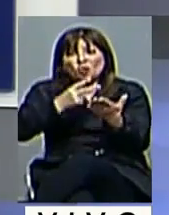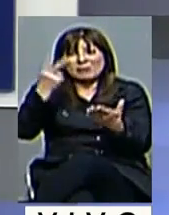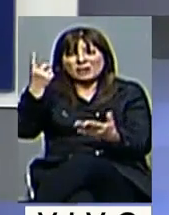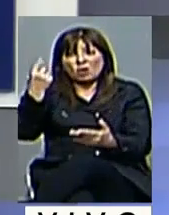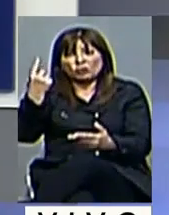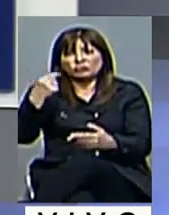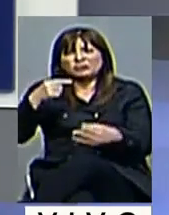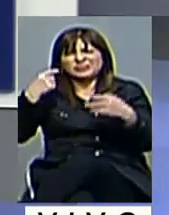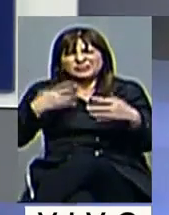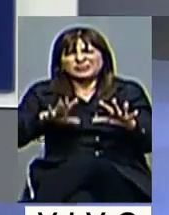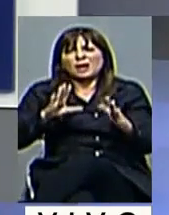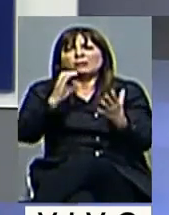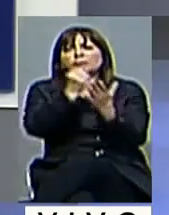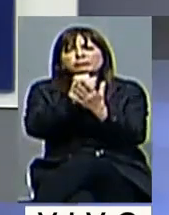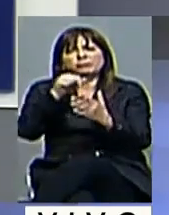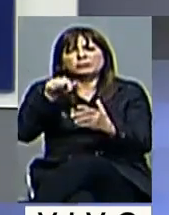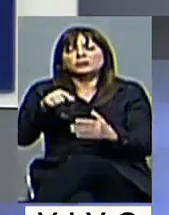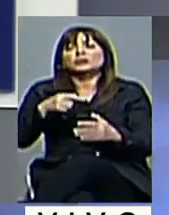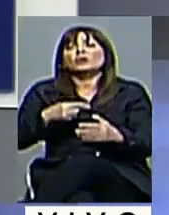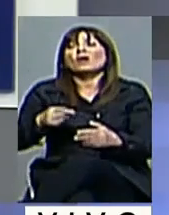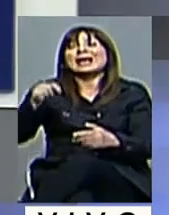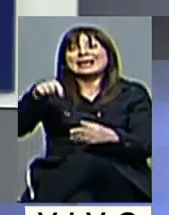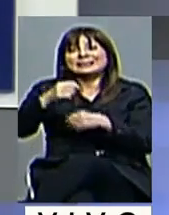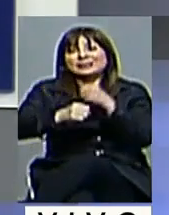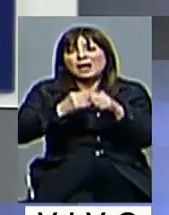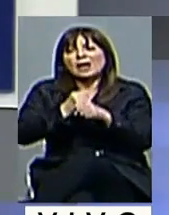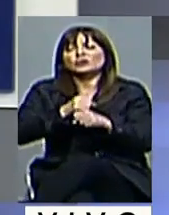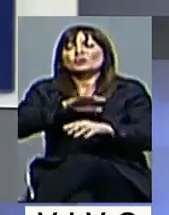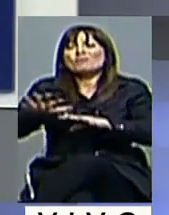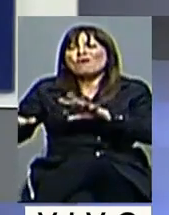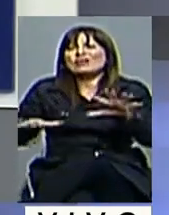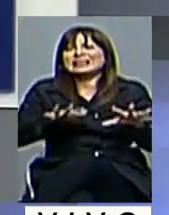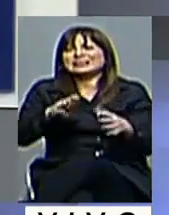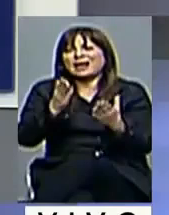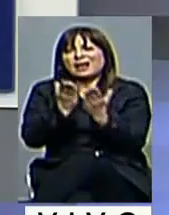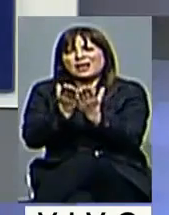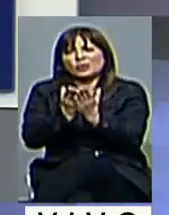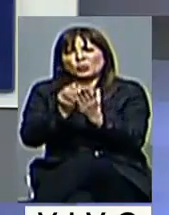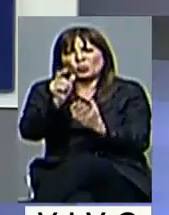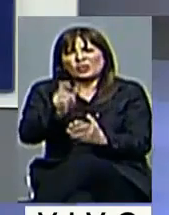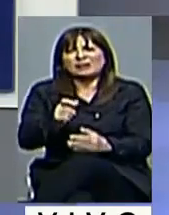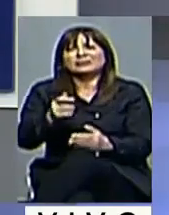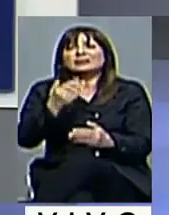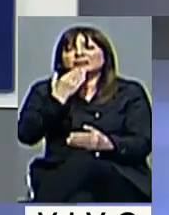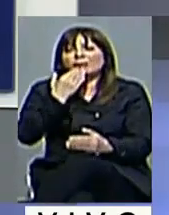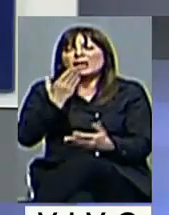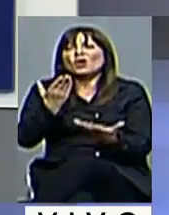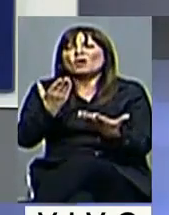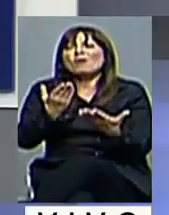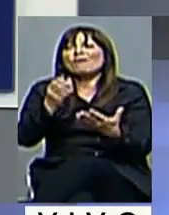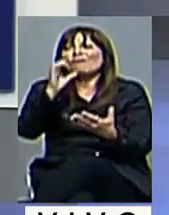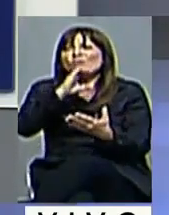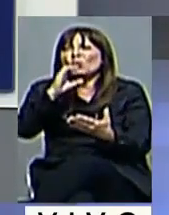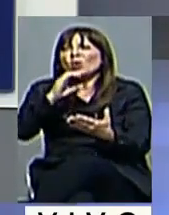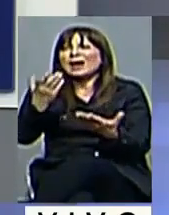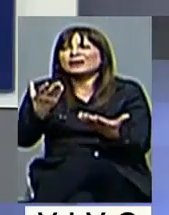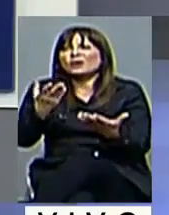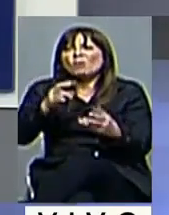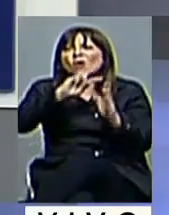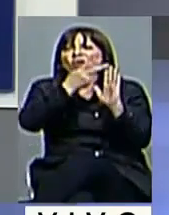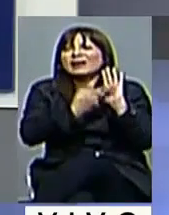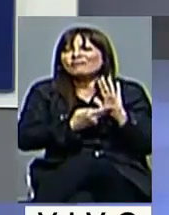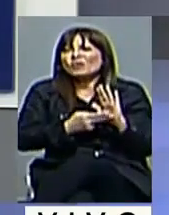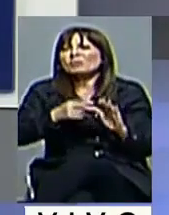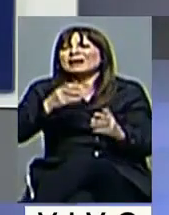los estudiantes se movilicen nuevamente para poder, de alguna manera, extender o buscar extender el horizonte del tipo de reforma que